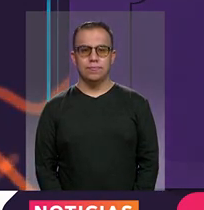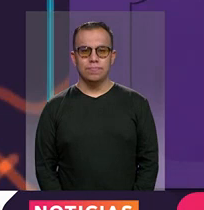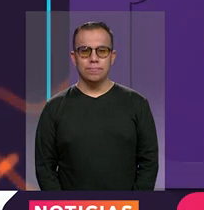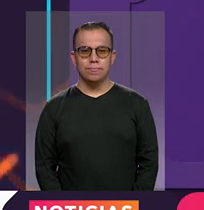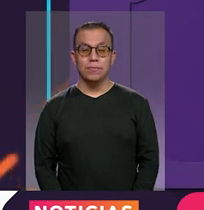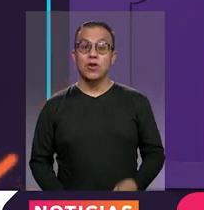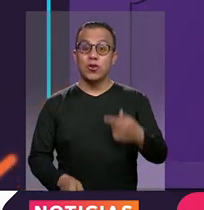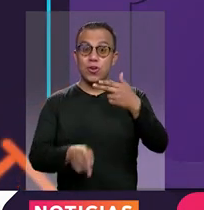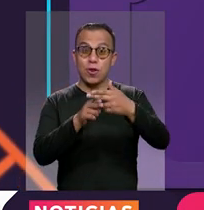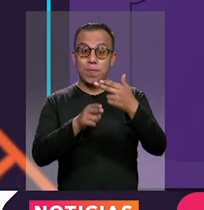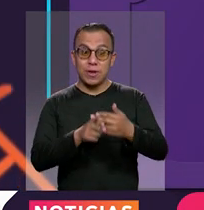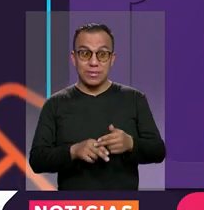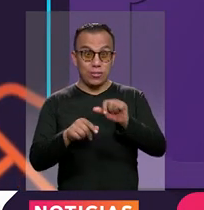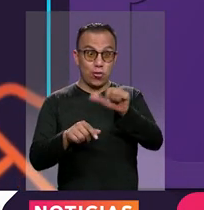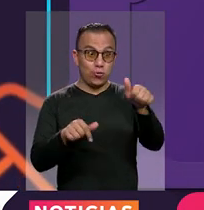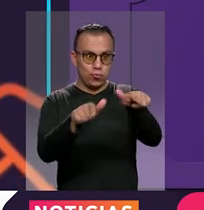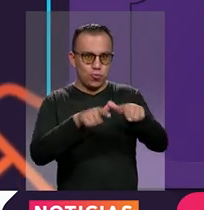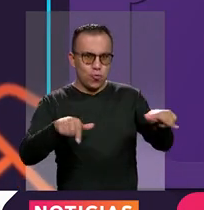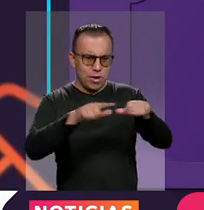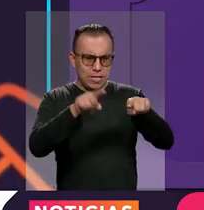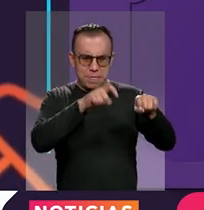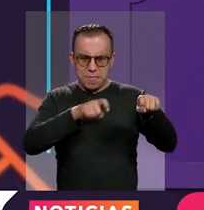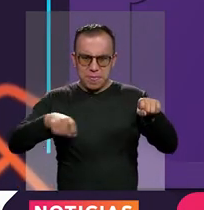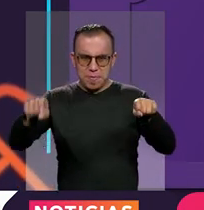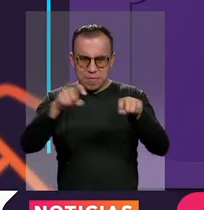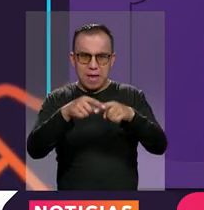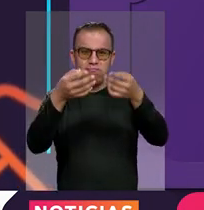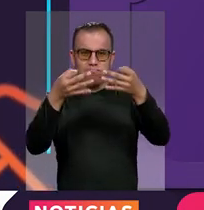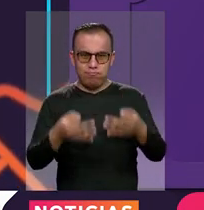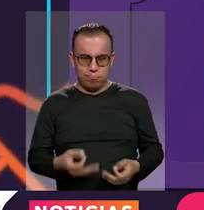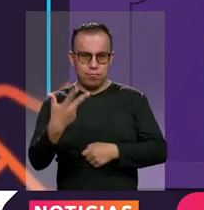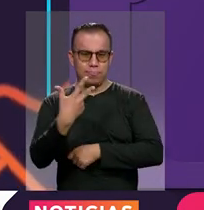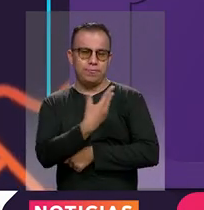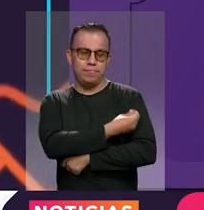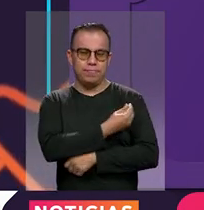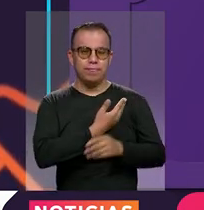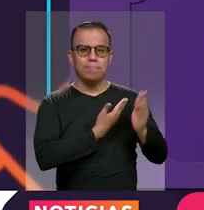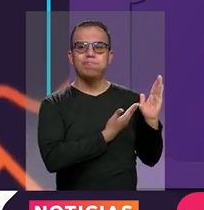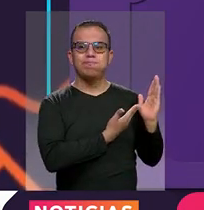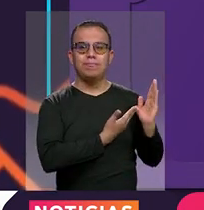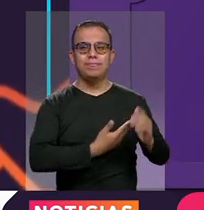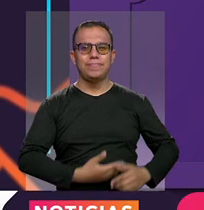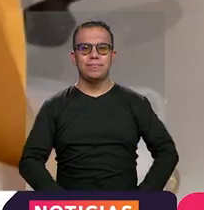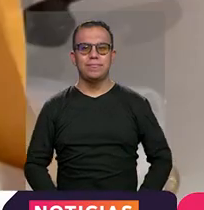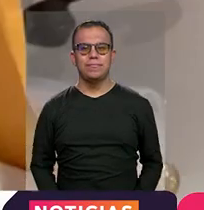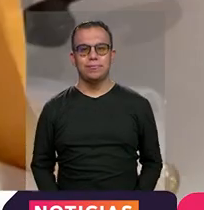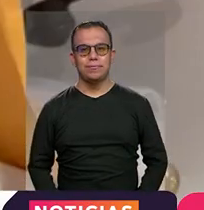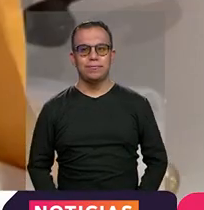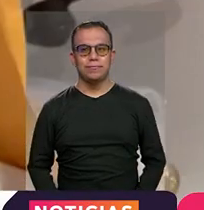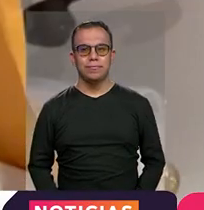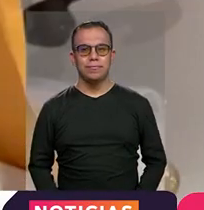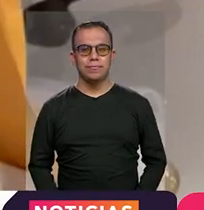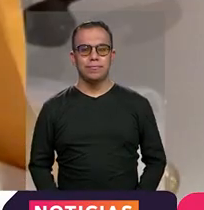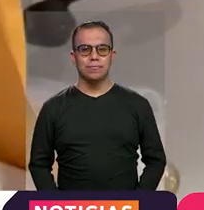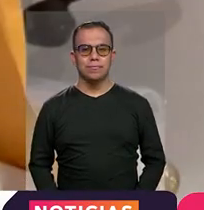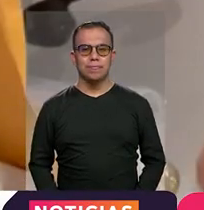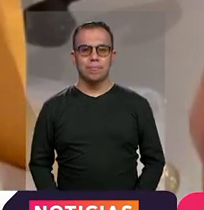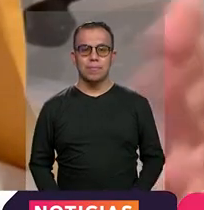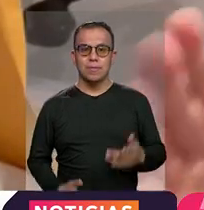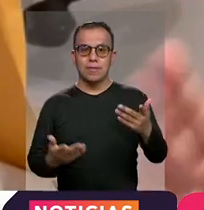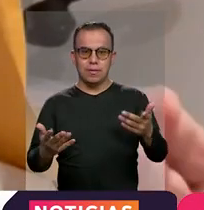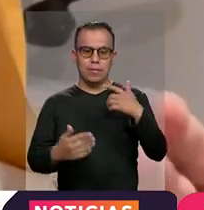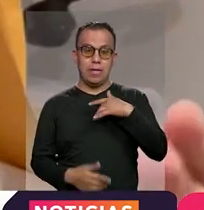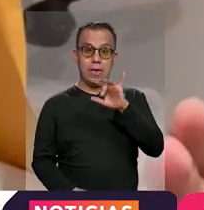Arena, Coliseos Molinos, Tunal, Tibabuyes, Cayetano Cañizares y Plaza de los Artesanos. Vamos a ubicar